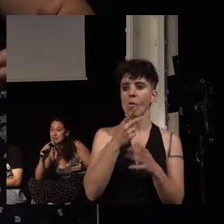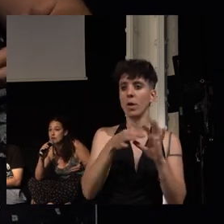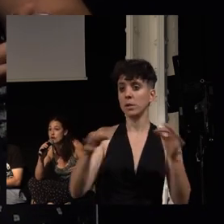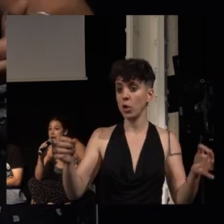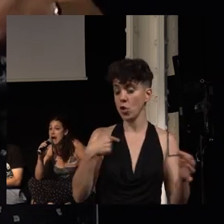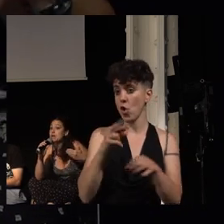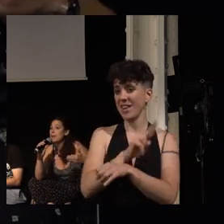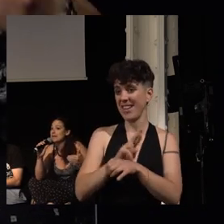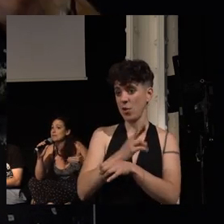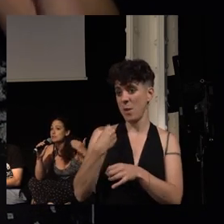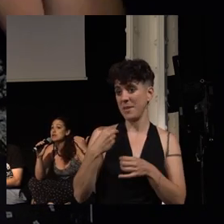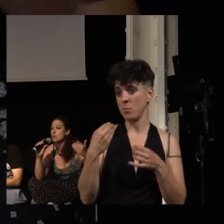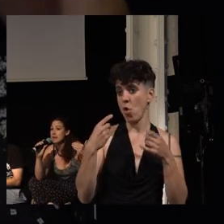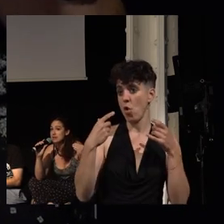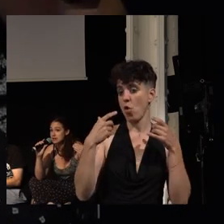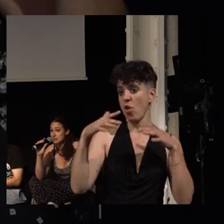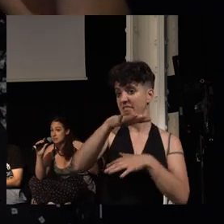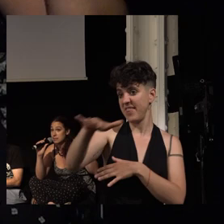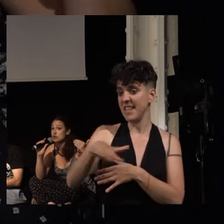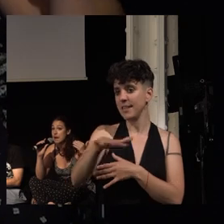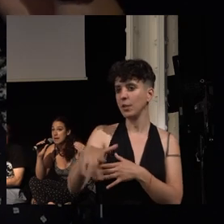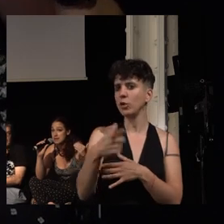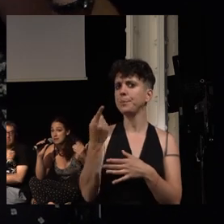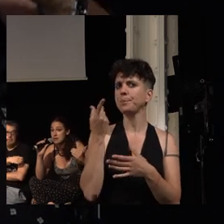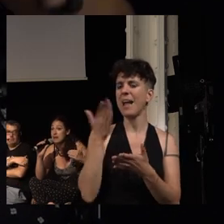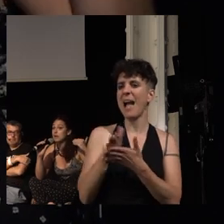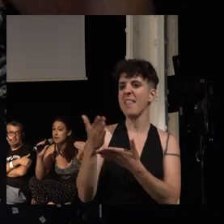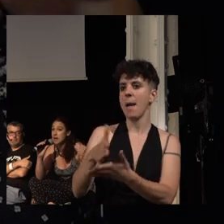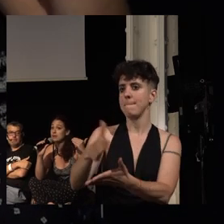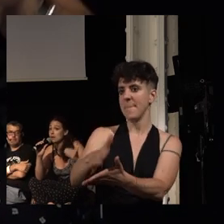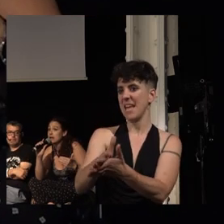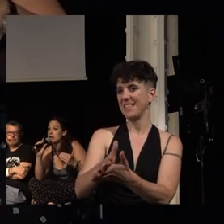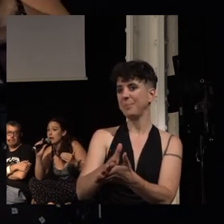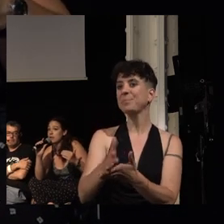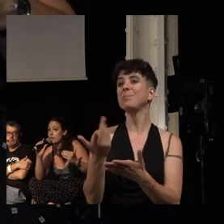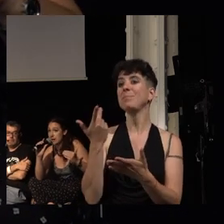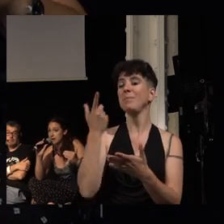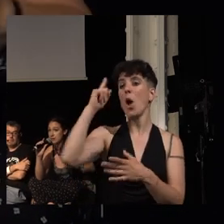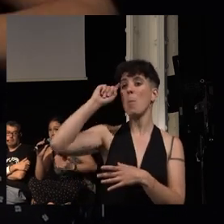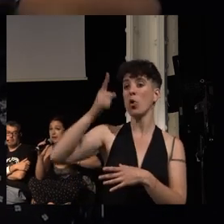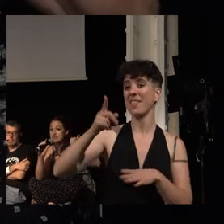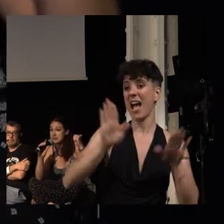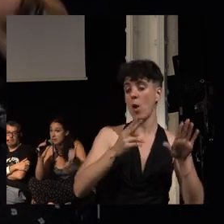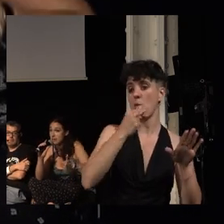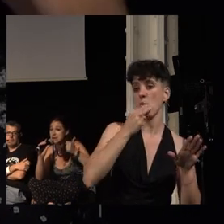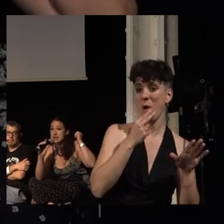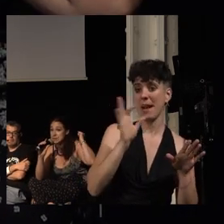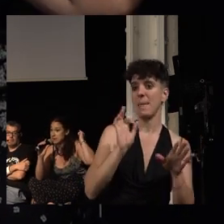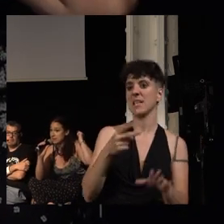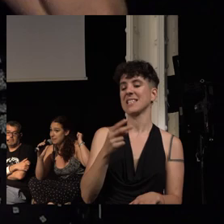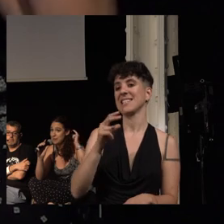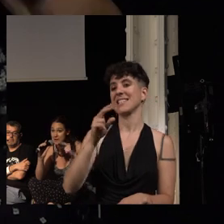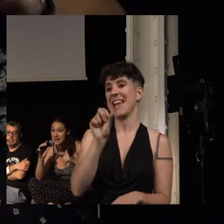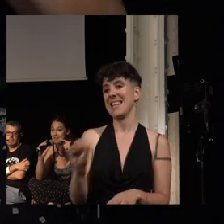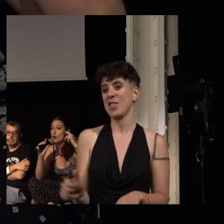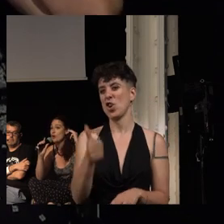ese distrito, había operativos mensuales de la Policía Nacional y la Guardia Urbana para temas de papeles,